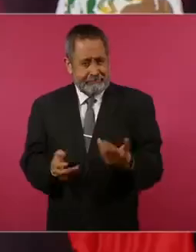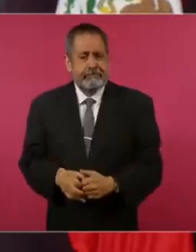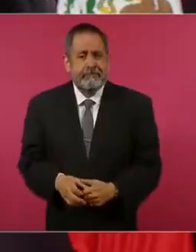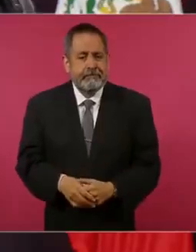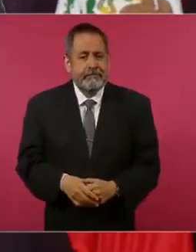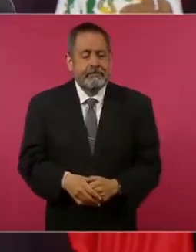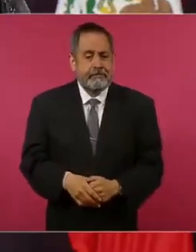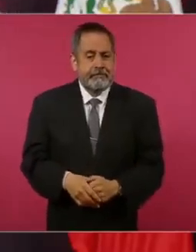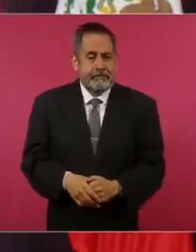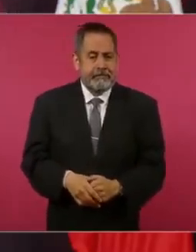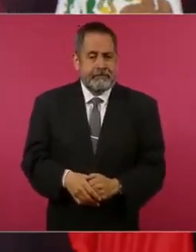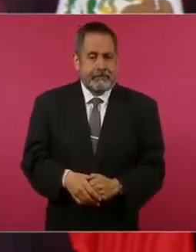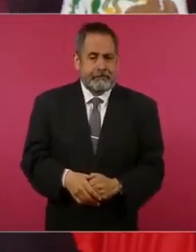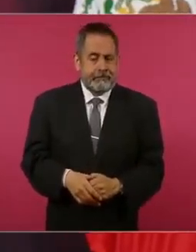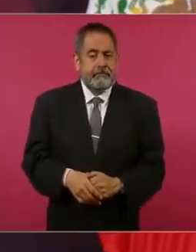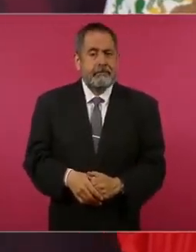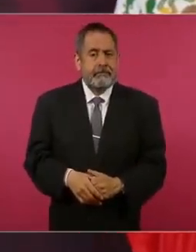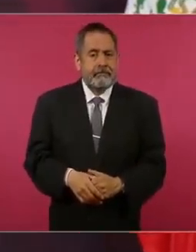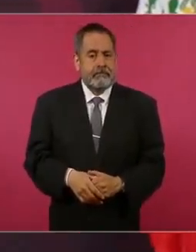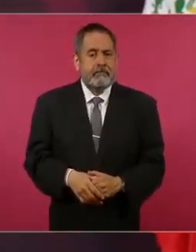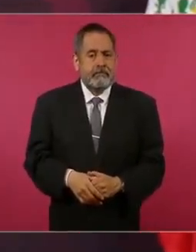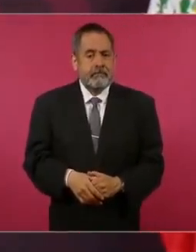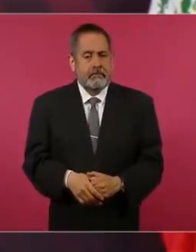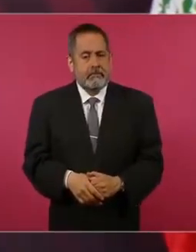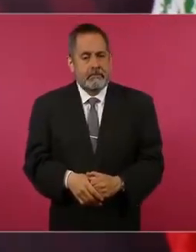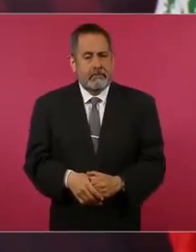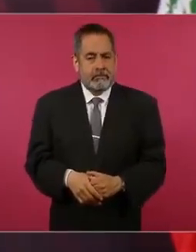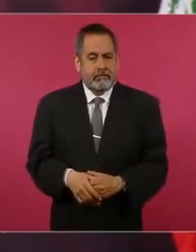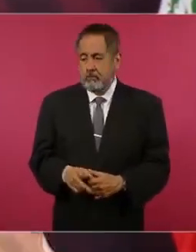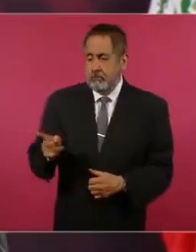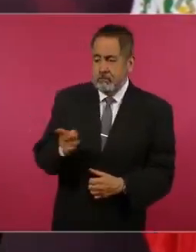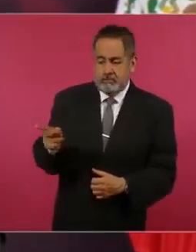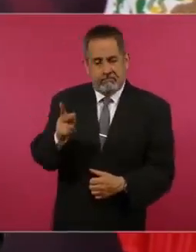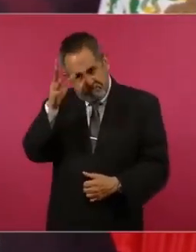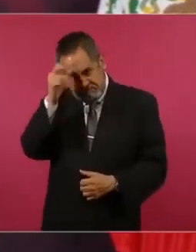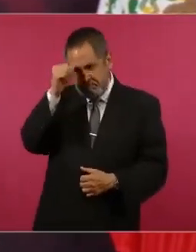Porque no se ha podido armonizar,